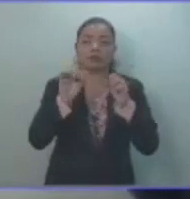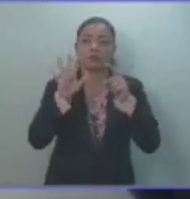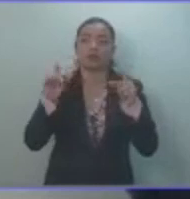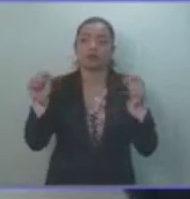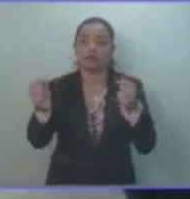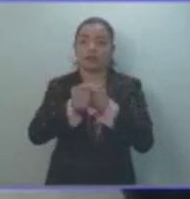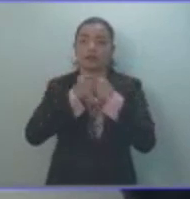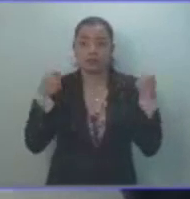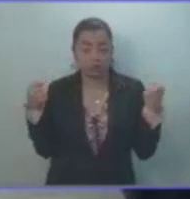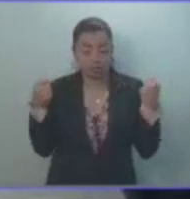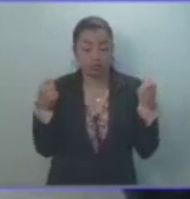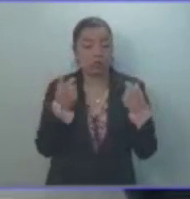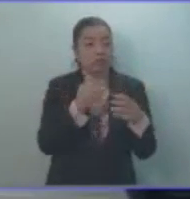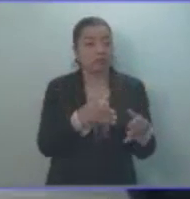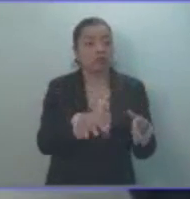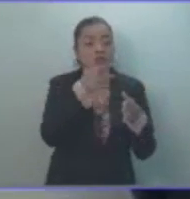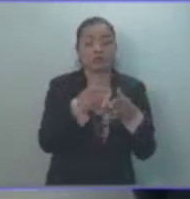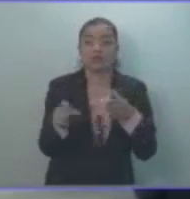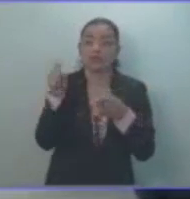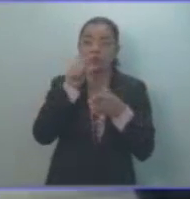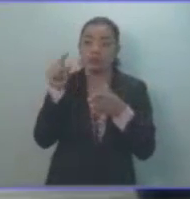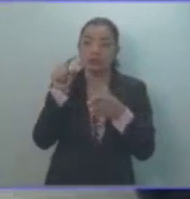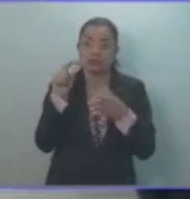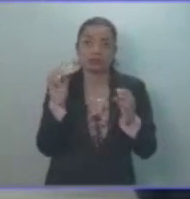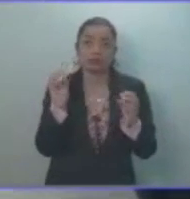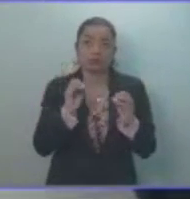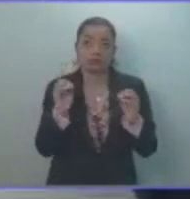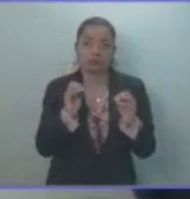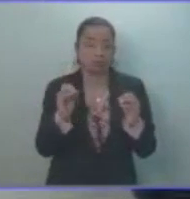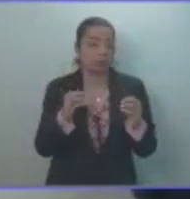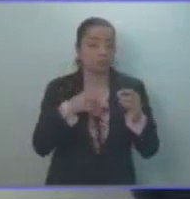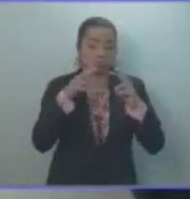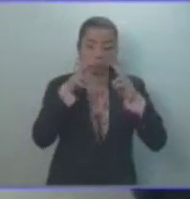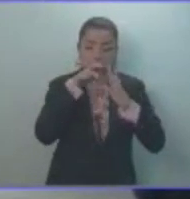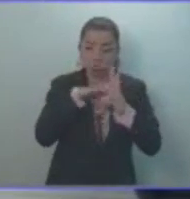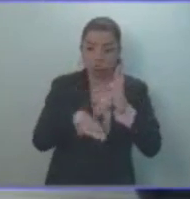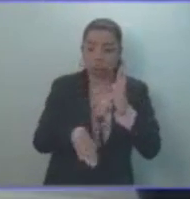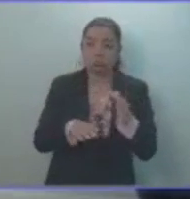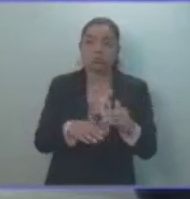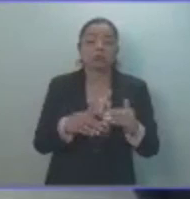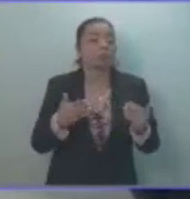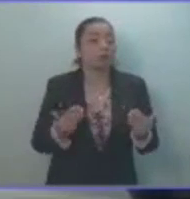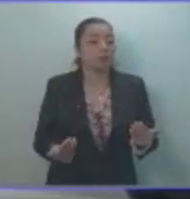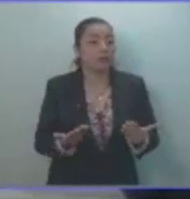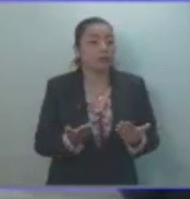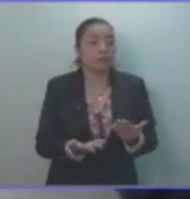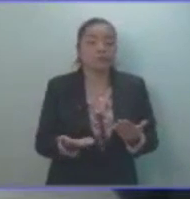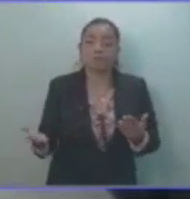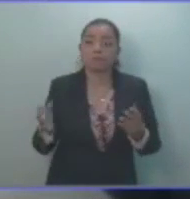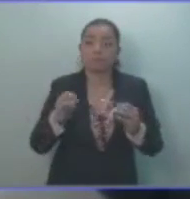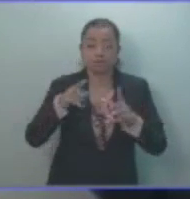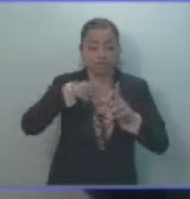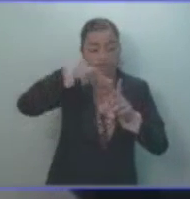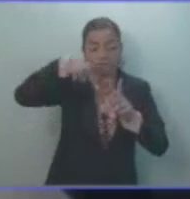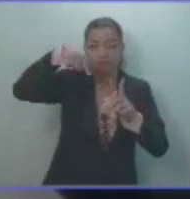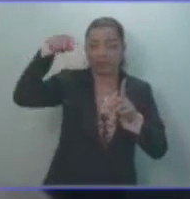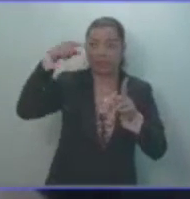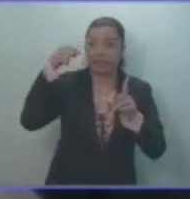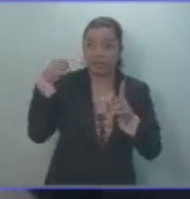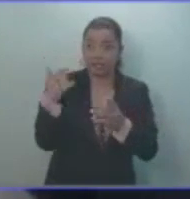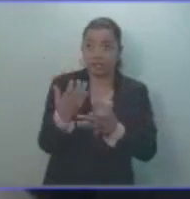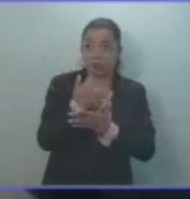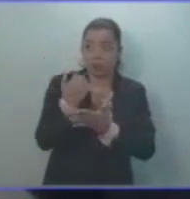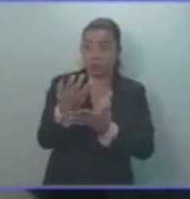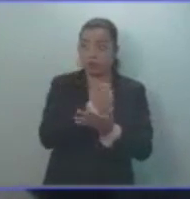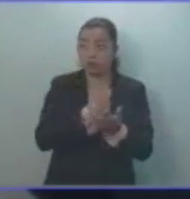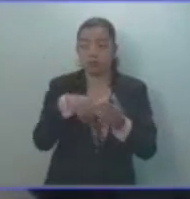millones. El resto de instituciones no tienen disminución y en la mayoría incrementan sus recursos. En